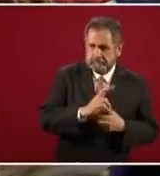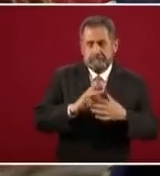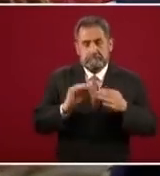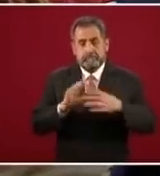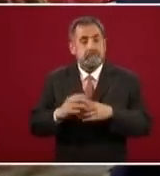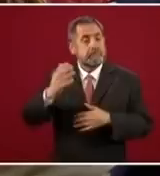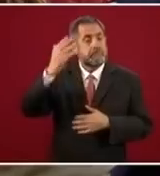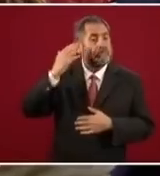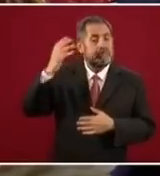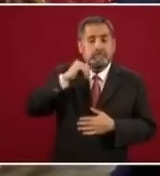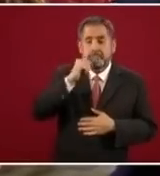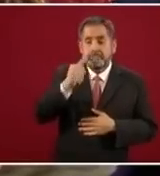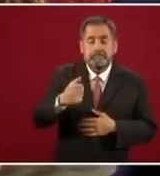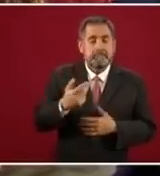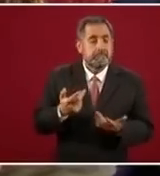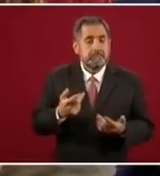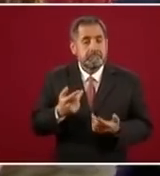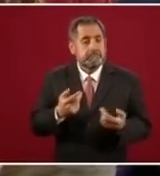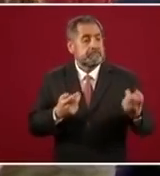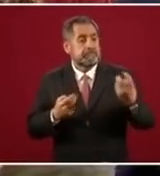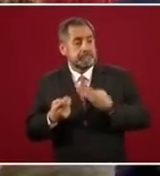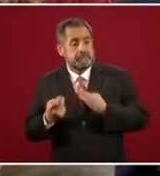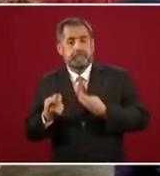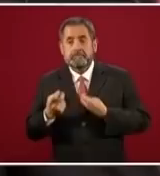Antes no se podía.